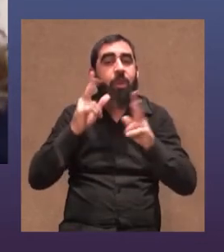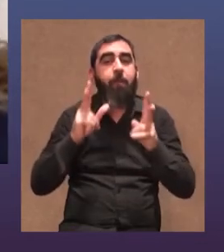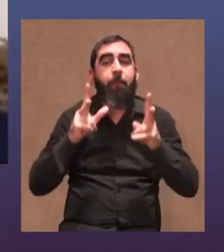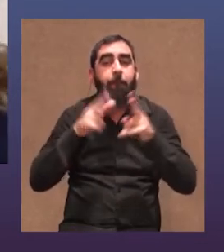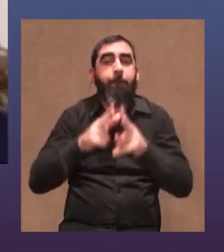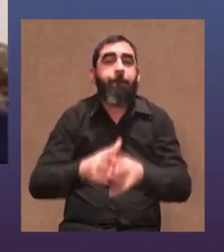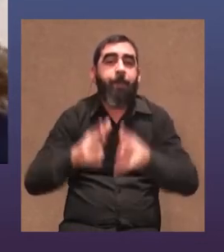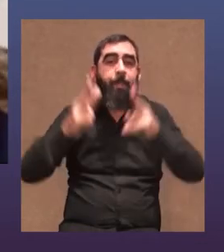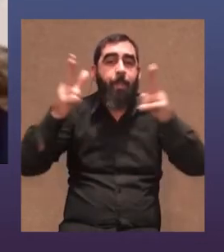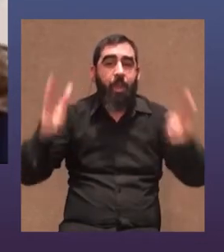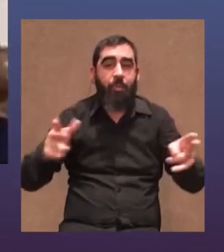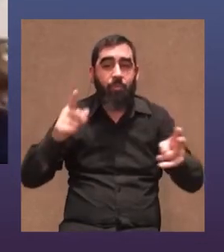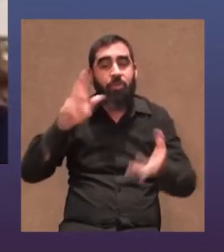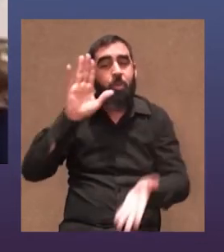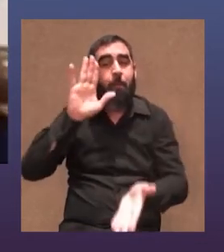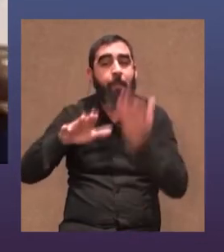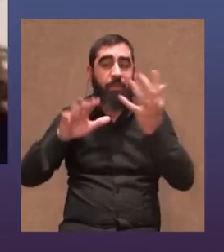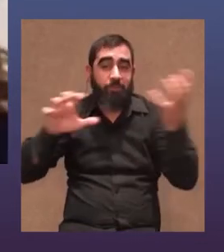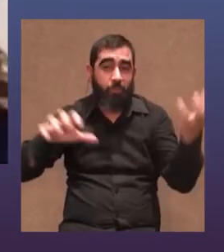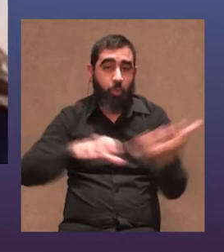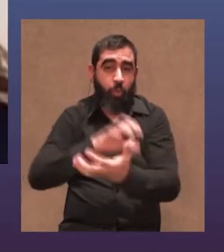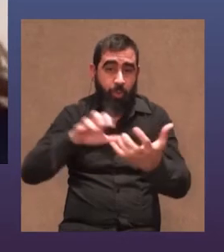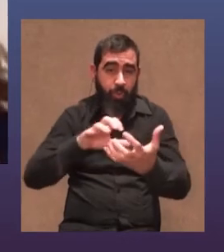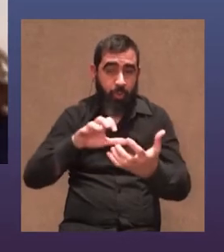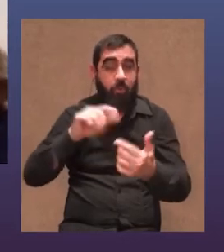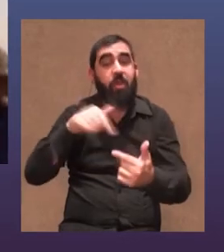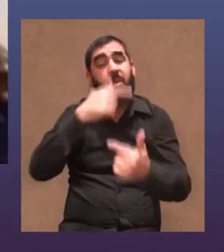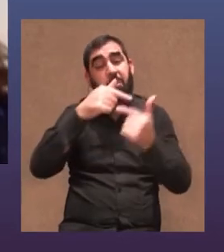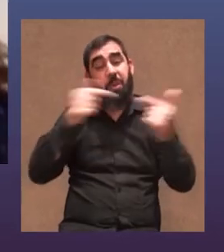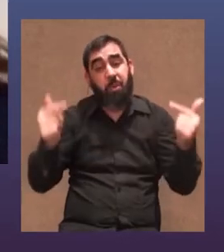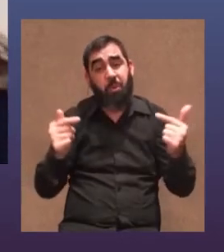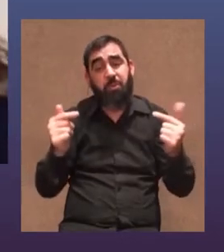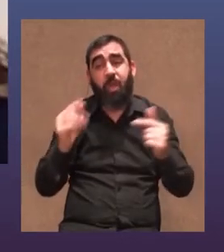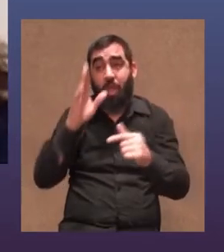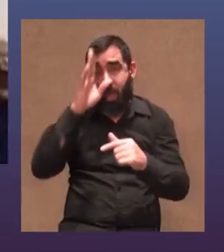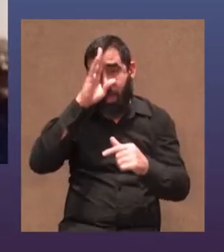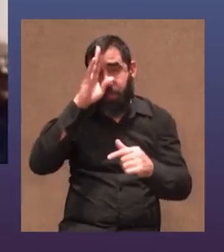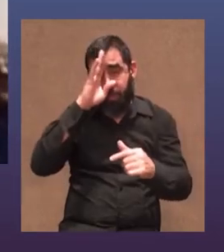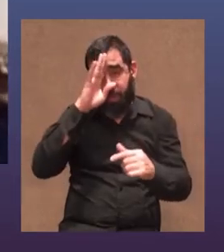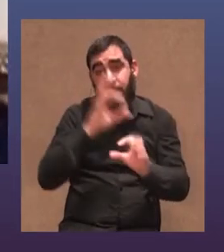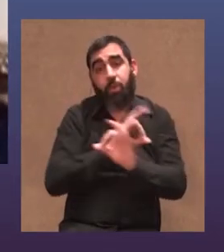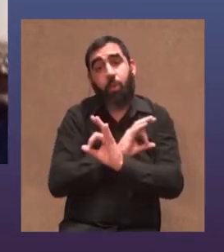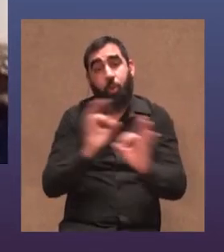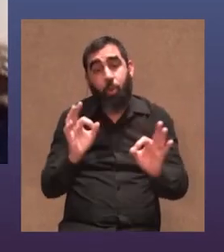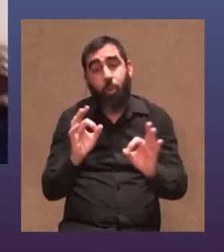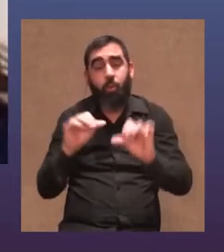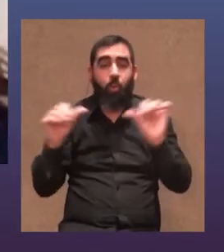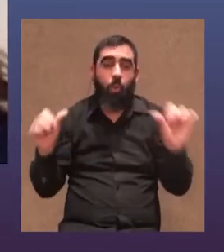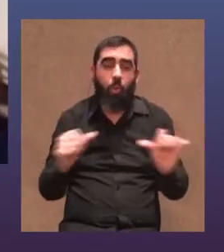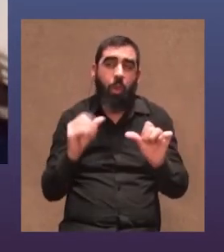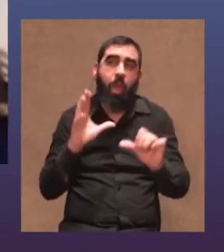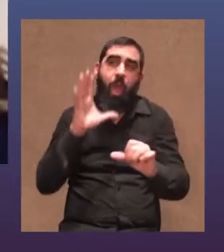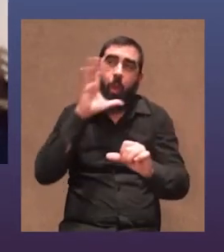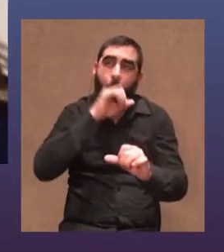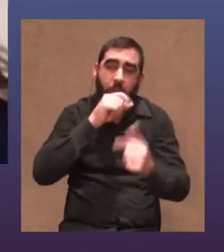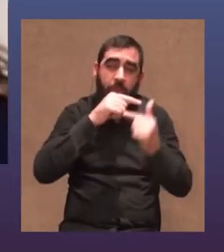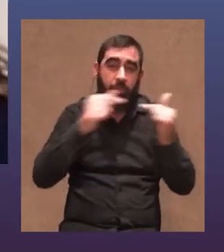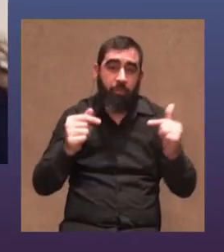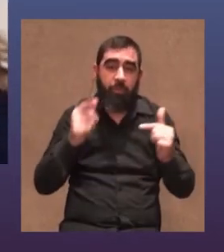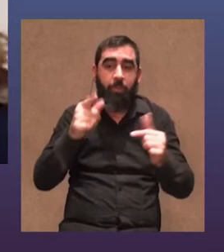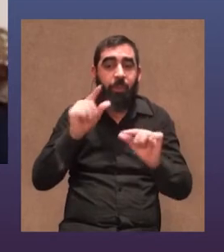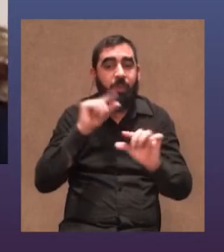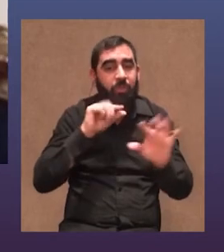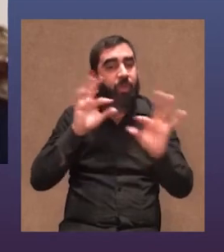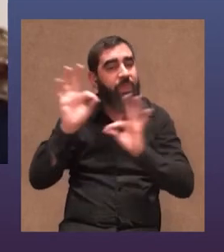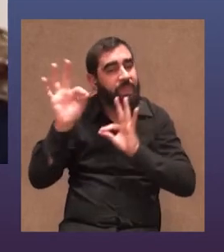para mí eso es lo más complicado, porque todo lo demás o se aprende o se va manejando, pero eso es algo muy, muy